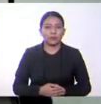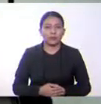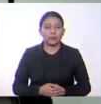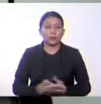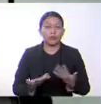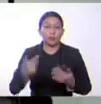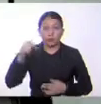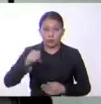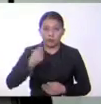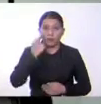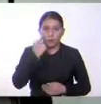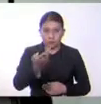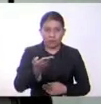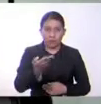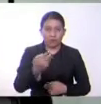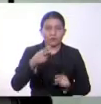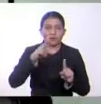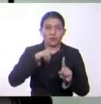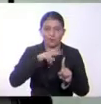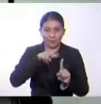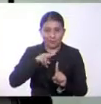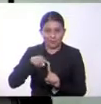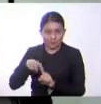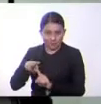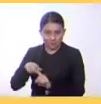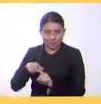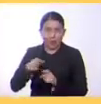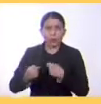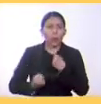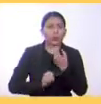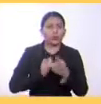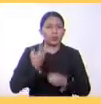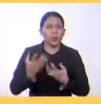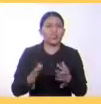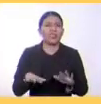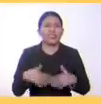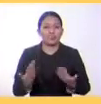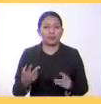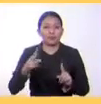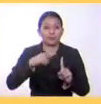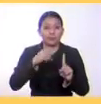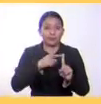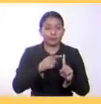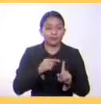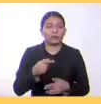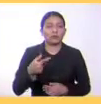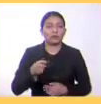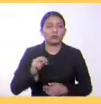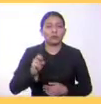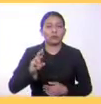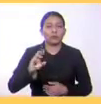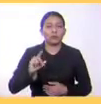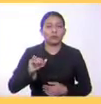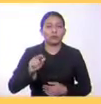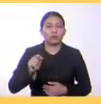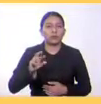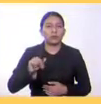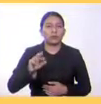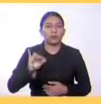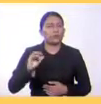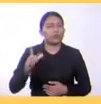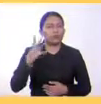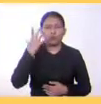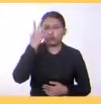Ahora conozcamos las características de la poesía. Es un género literario que goza de belleza y